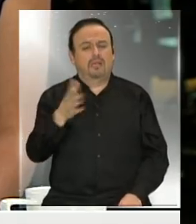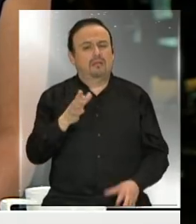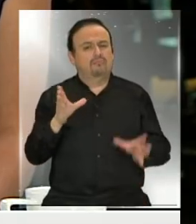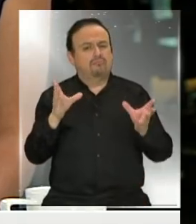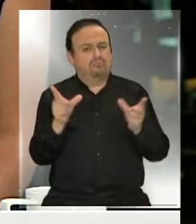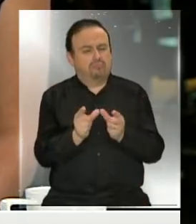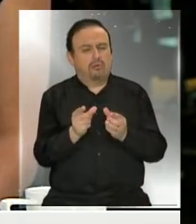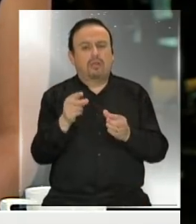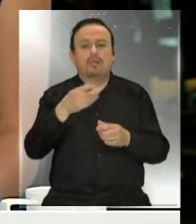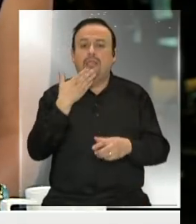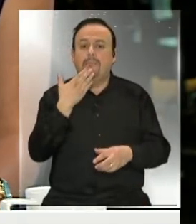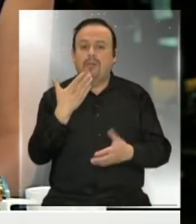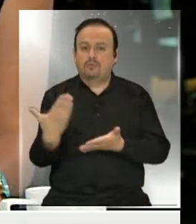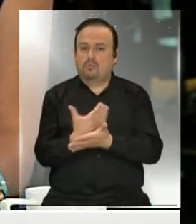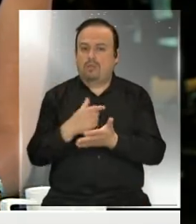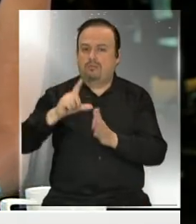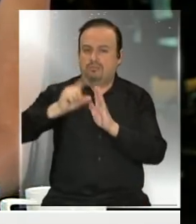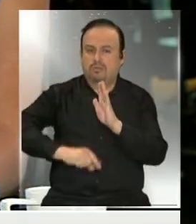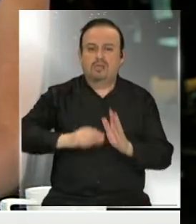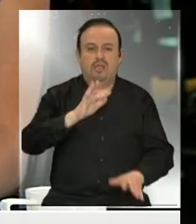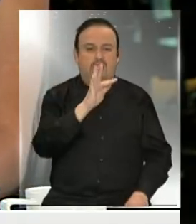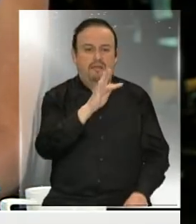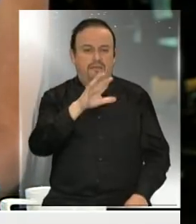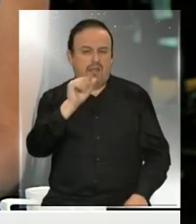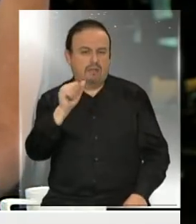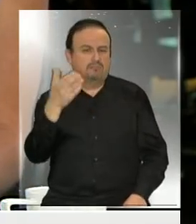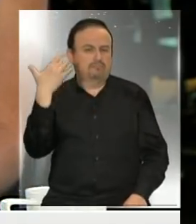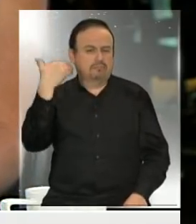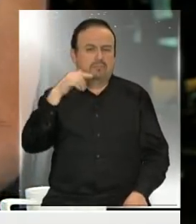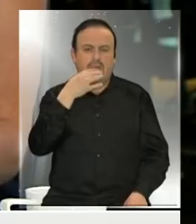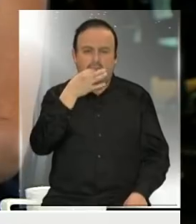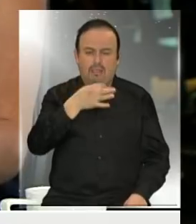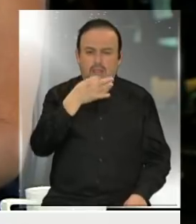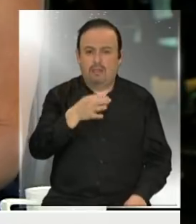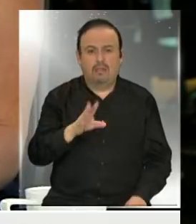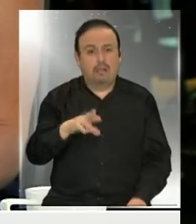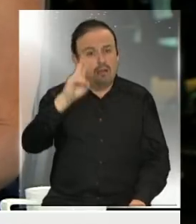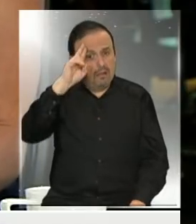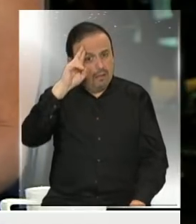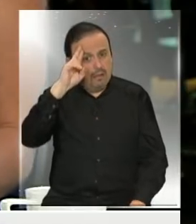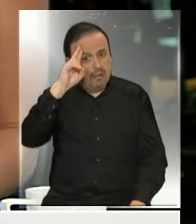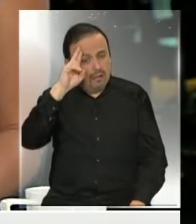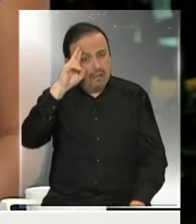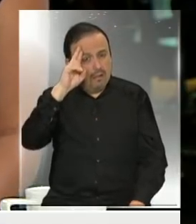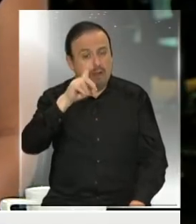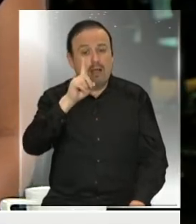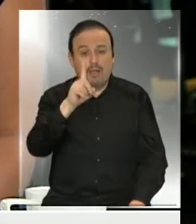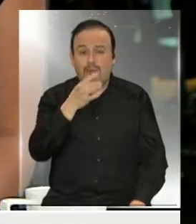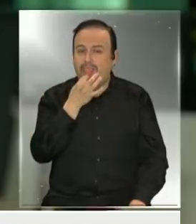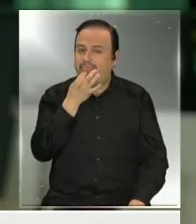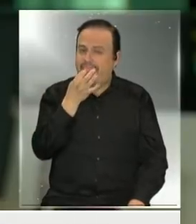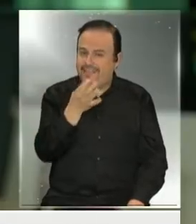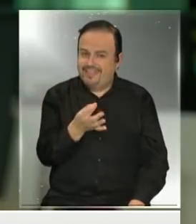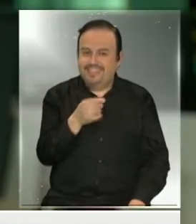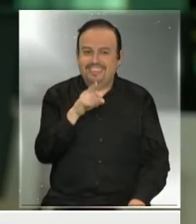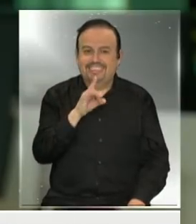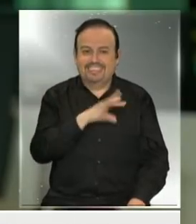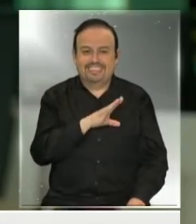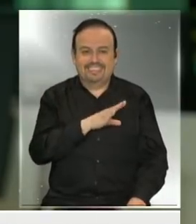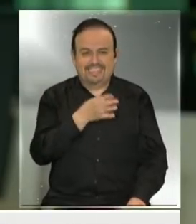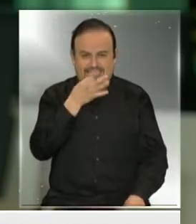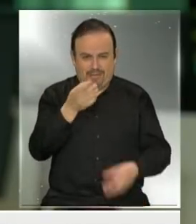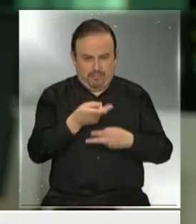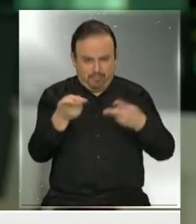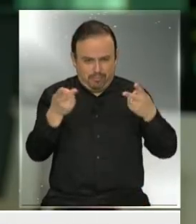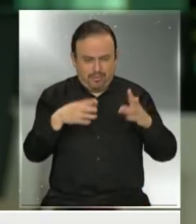que es una propuesta que ha hecho el frente amplio desde hace bastante tiempo de esto es lo que estaban en la universidad avanzar en los hay un visto en chile los dichos